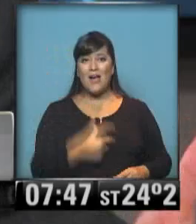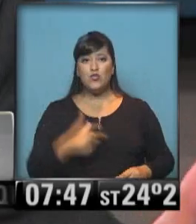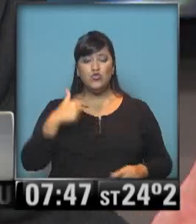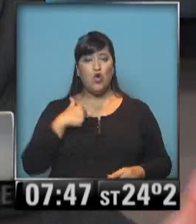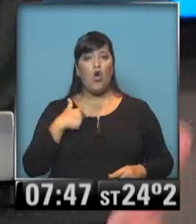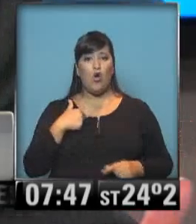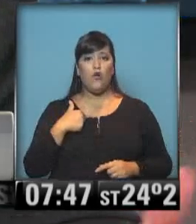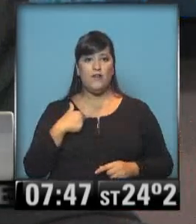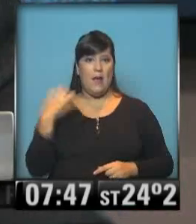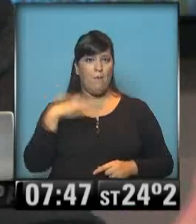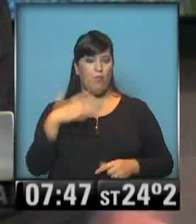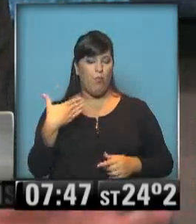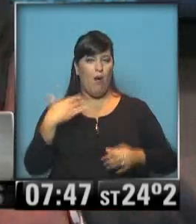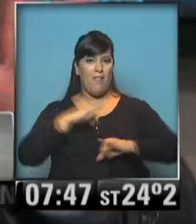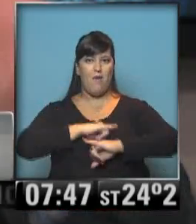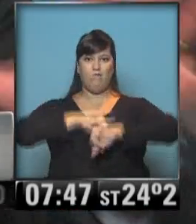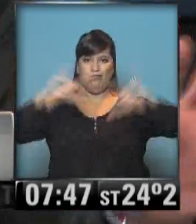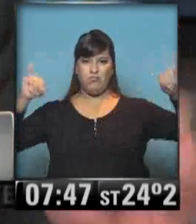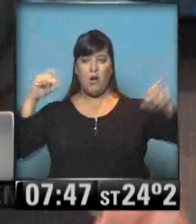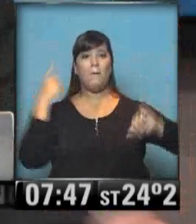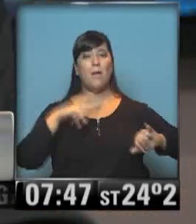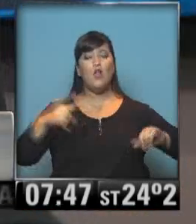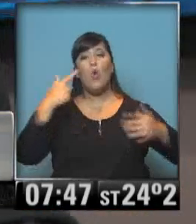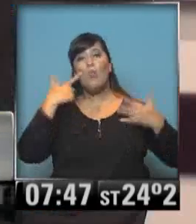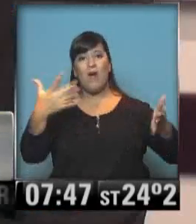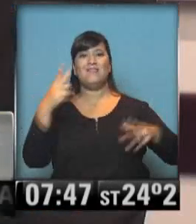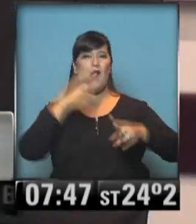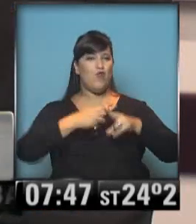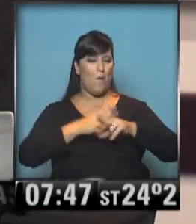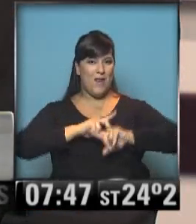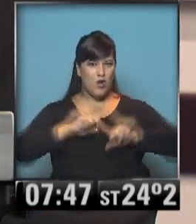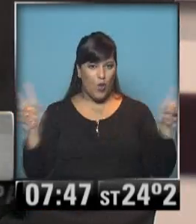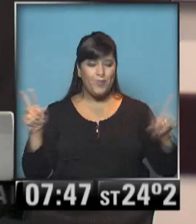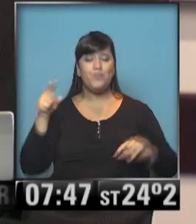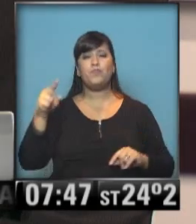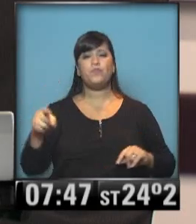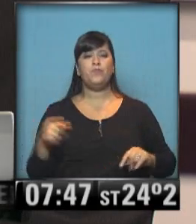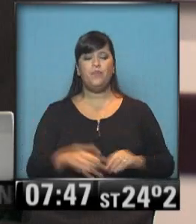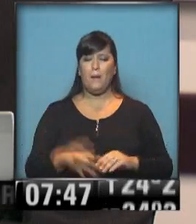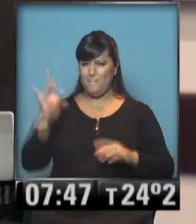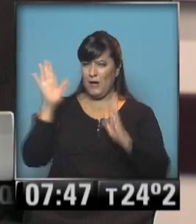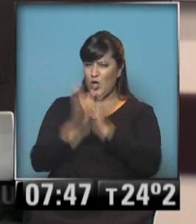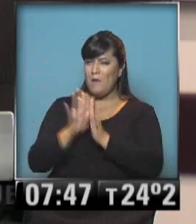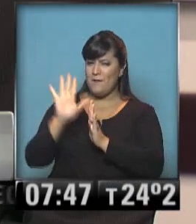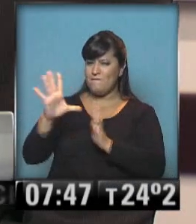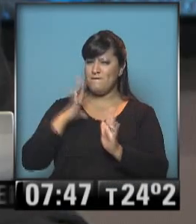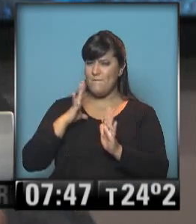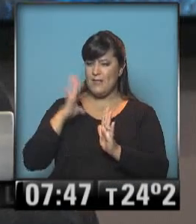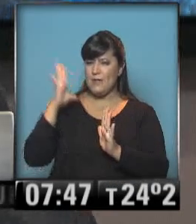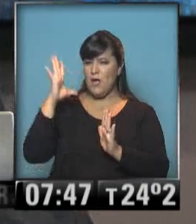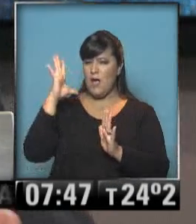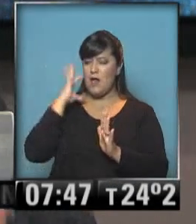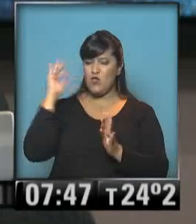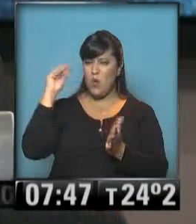operación la la publicó pero no es público su nombre ahora ra Por qué sucede esto en Argentina Discúlpame te cierro el el el